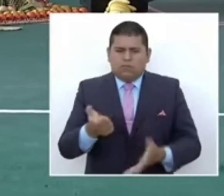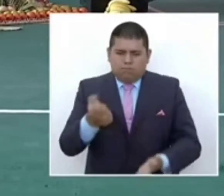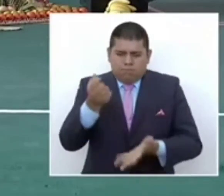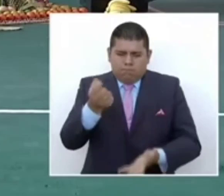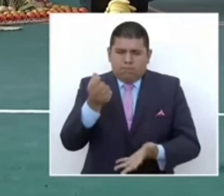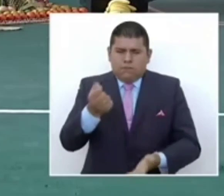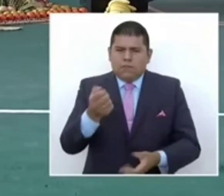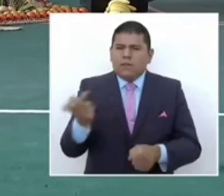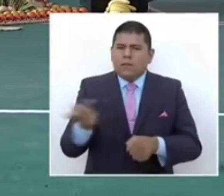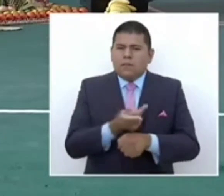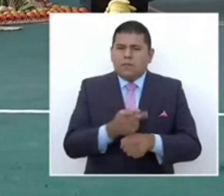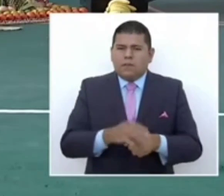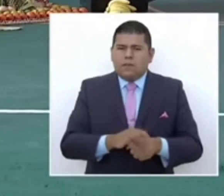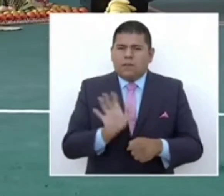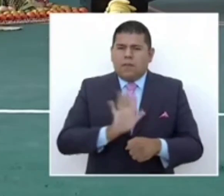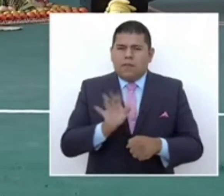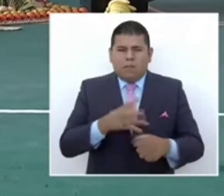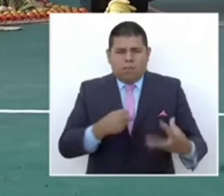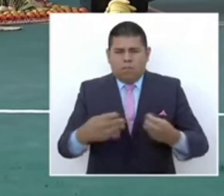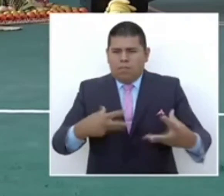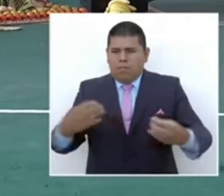desgraciadamente, no es contagiosa,